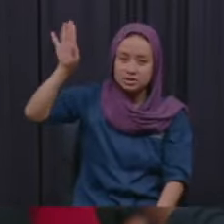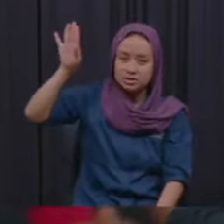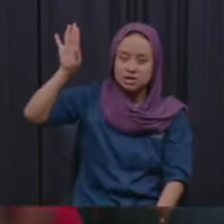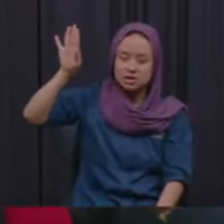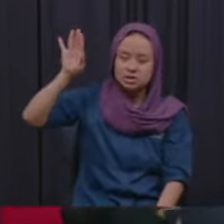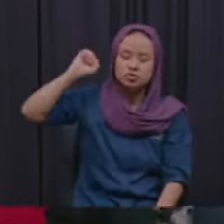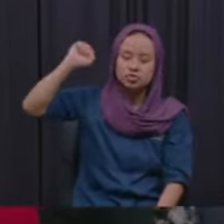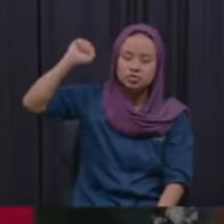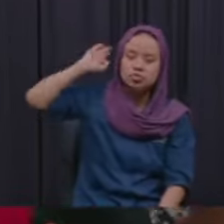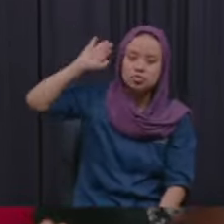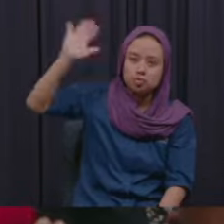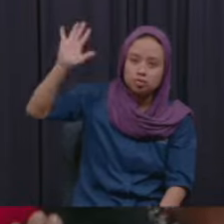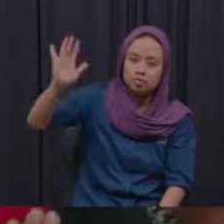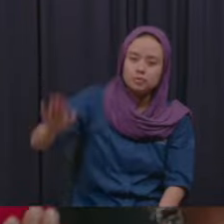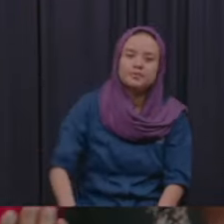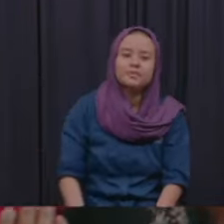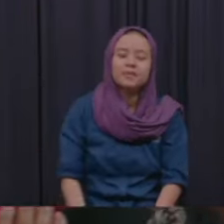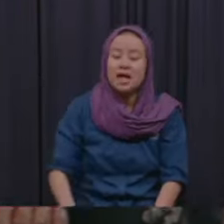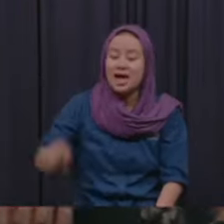este lugar.